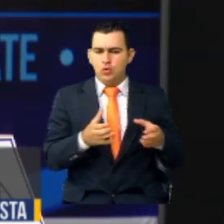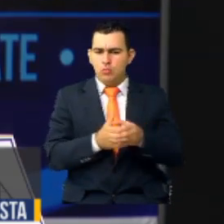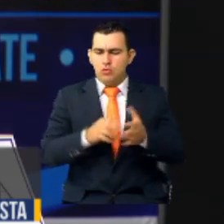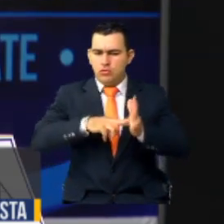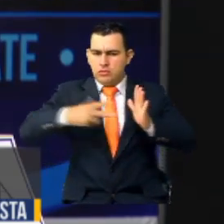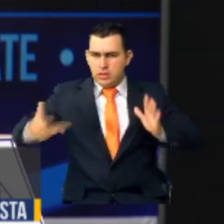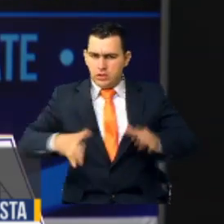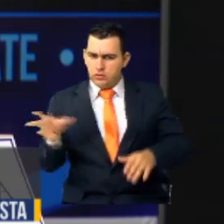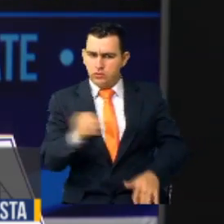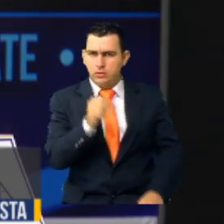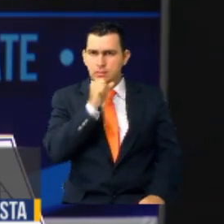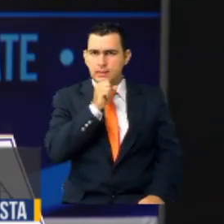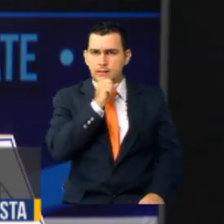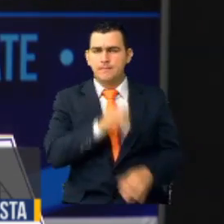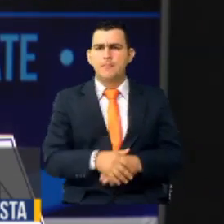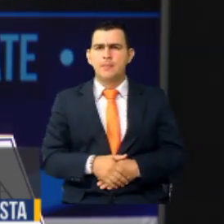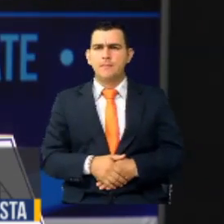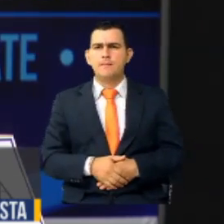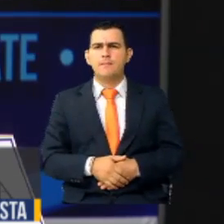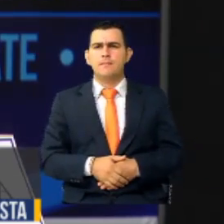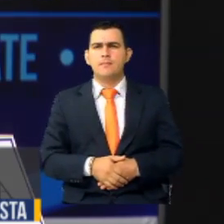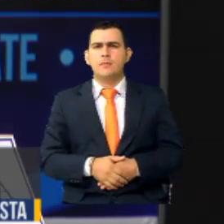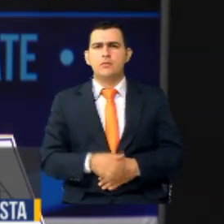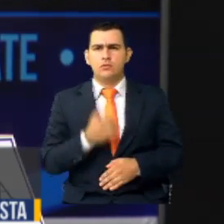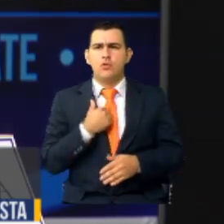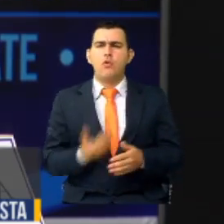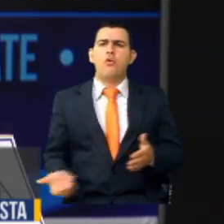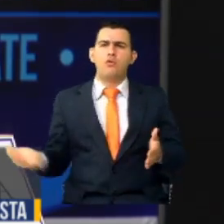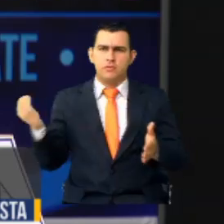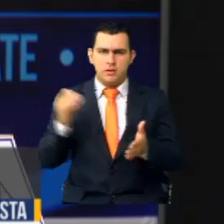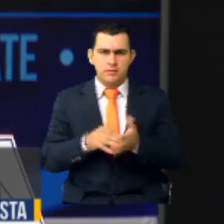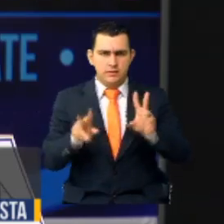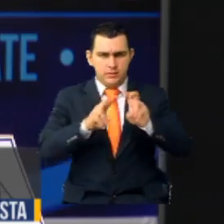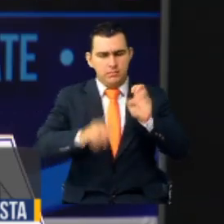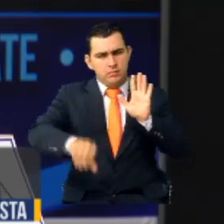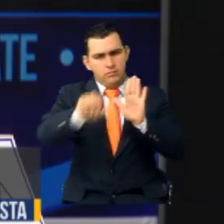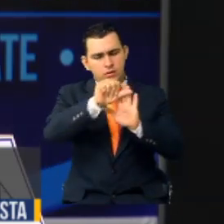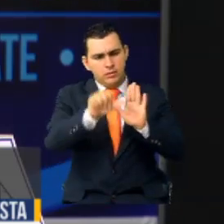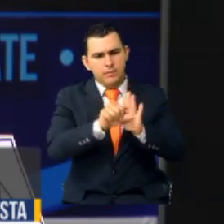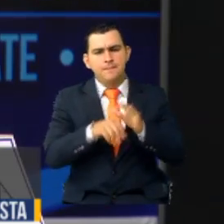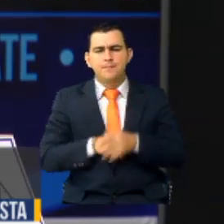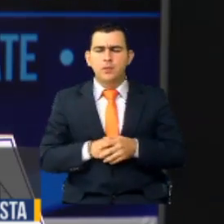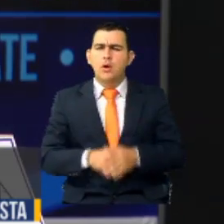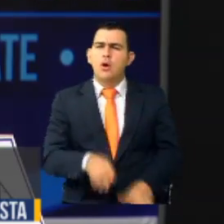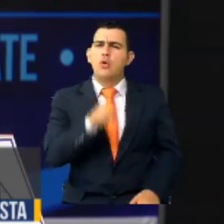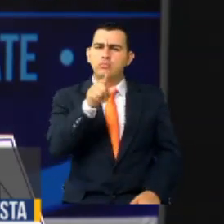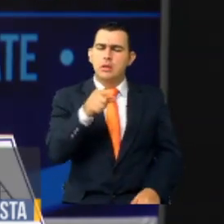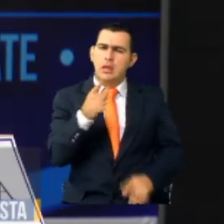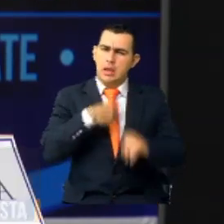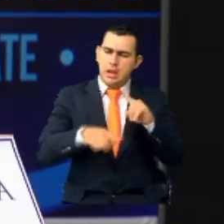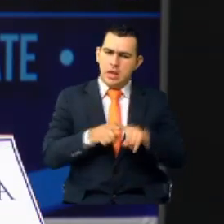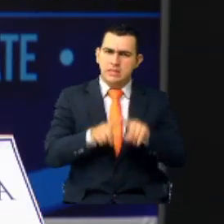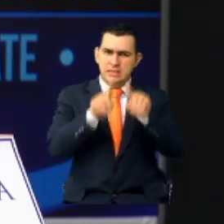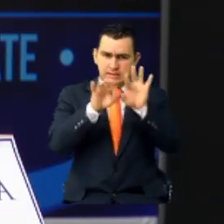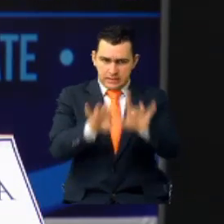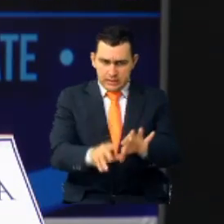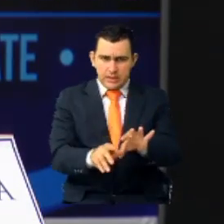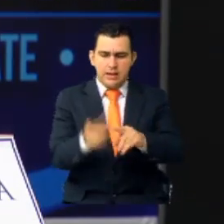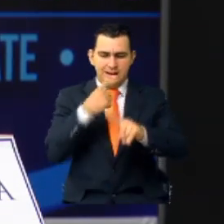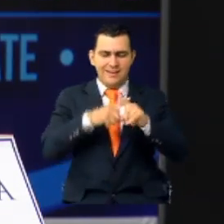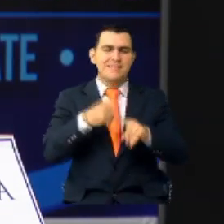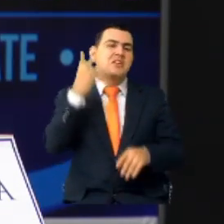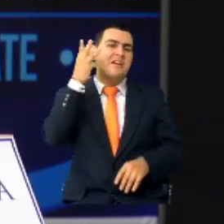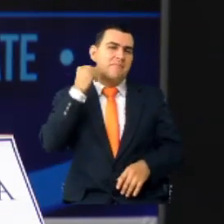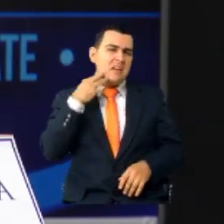como la ciudadanía. La invito por eso a que retomemos con el tema programático. Como secretaria del Interior de Santander, ¿qué le dejó usted